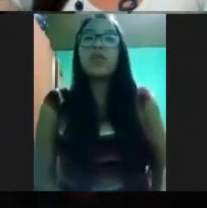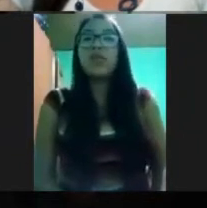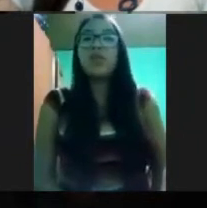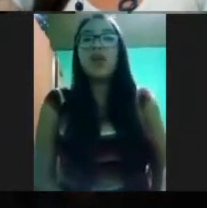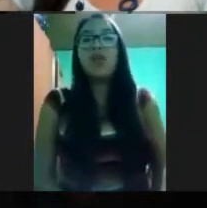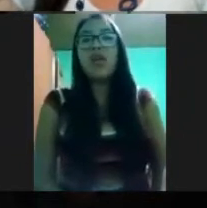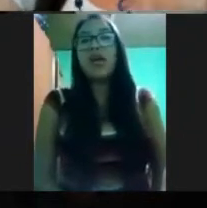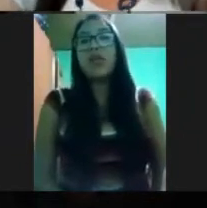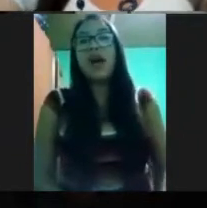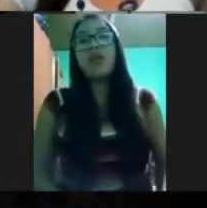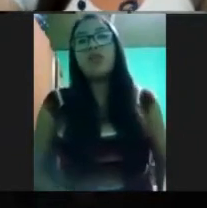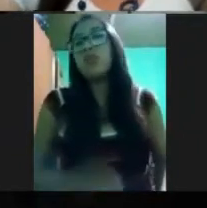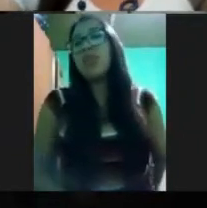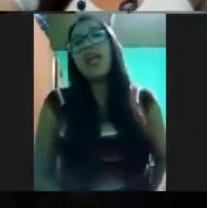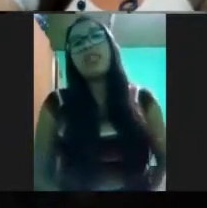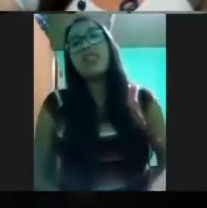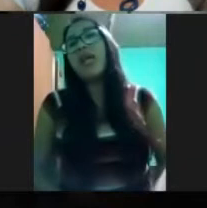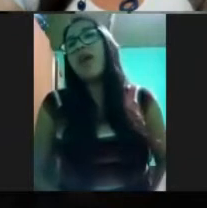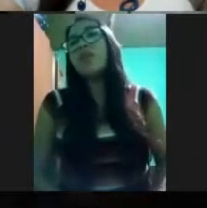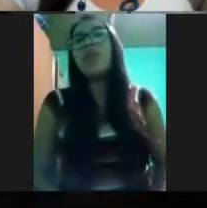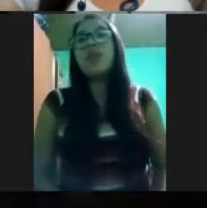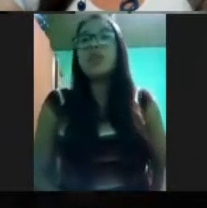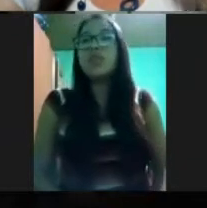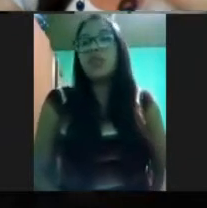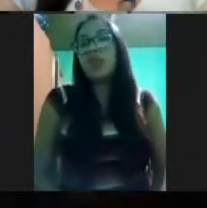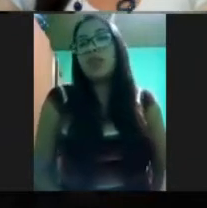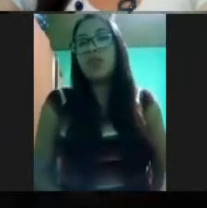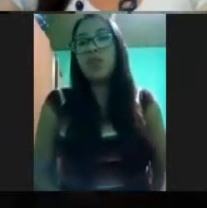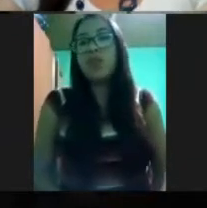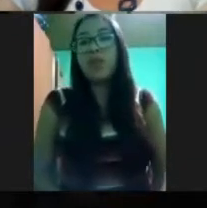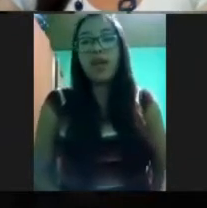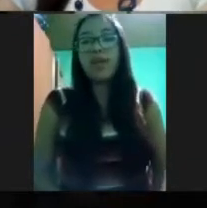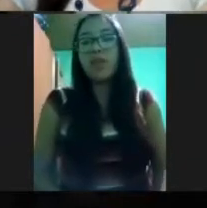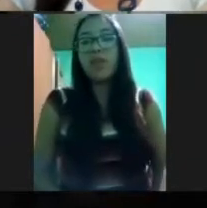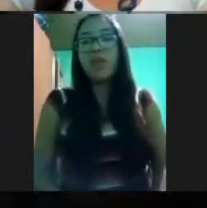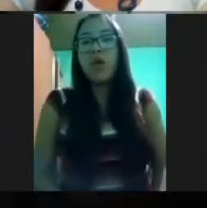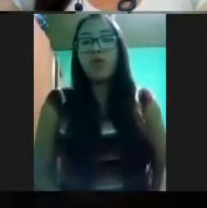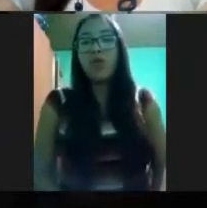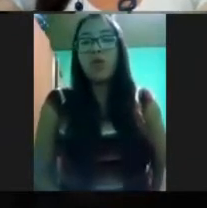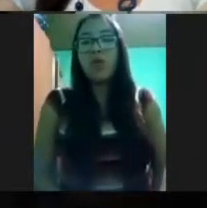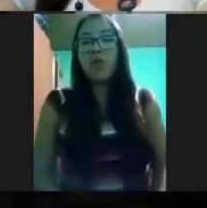tú lo habías mencionado, llegan ya a los hospitales ya graves porque no existe una atención primaria, ¿verdad?